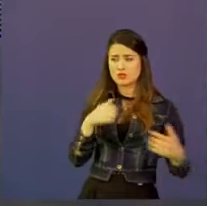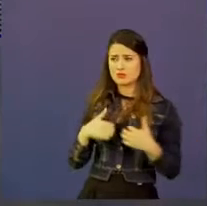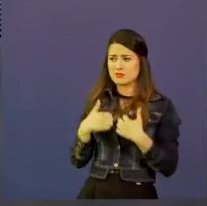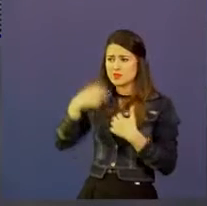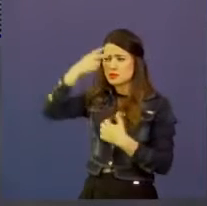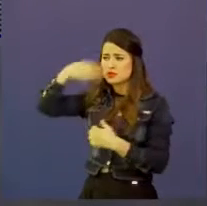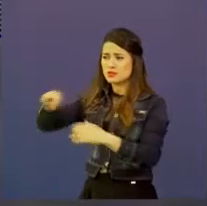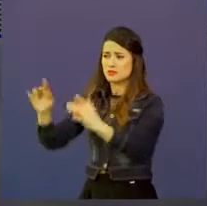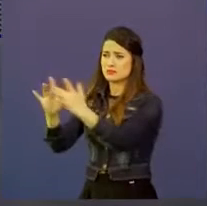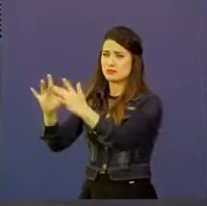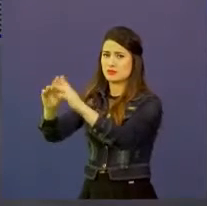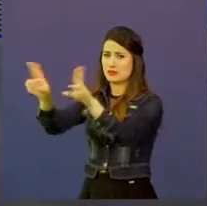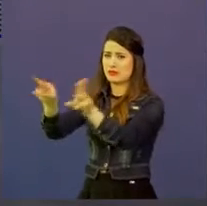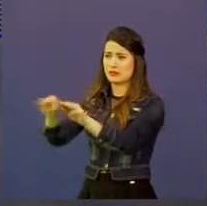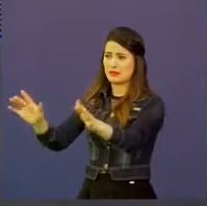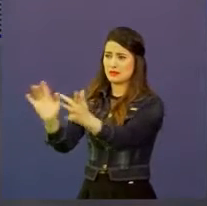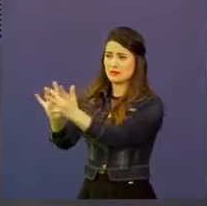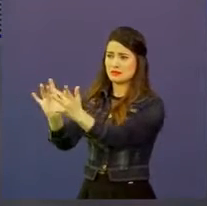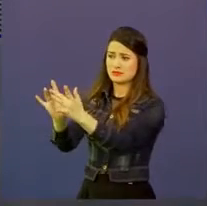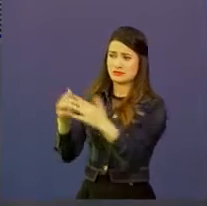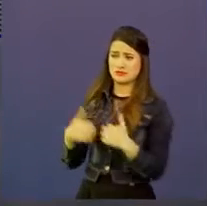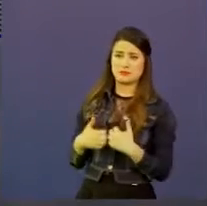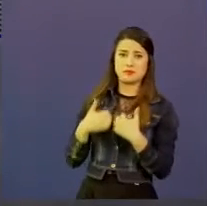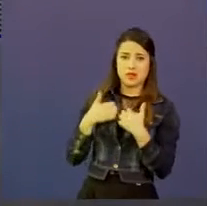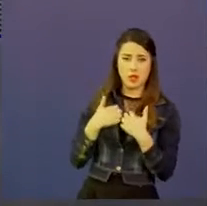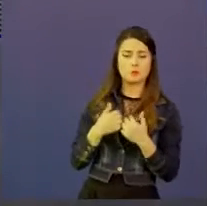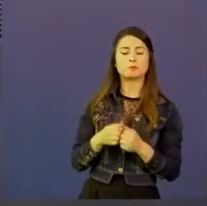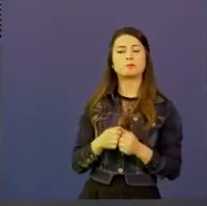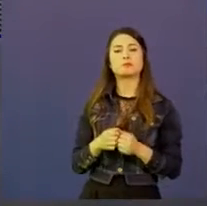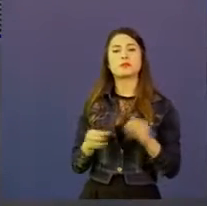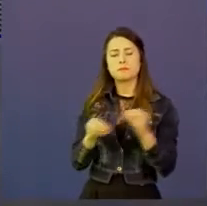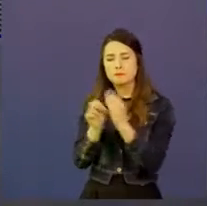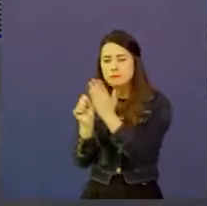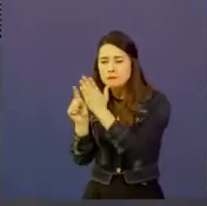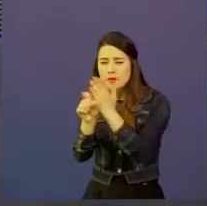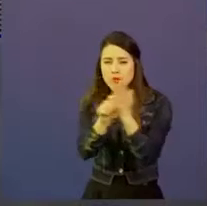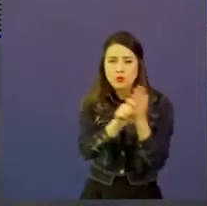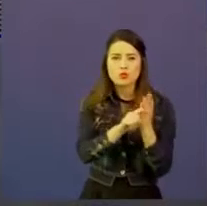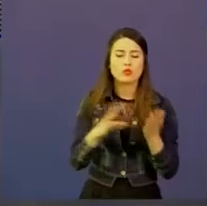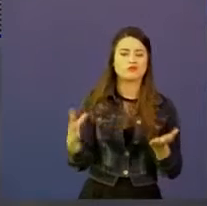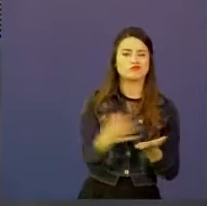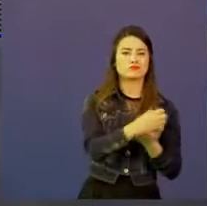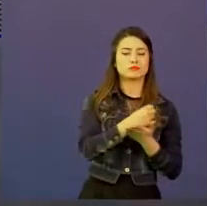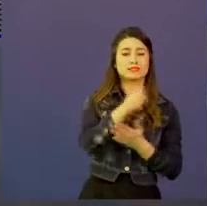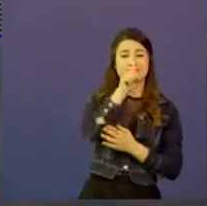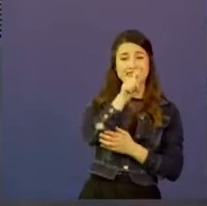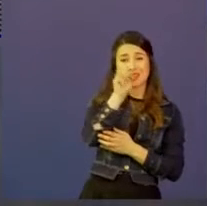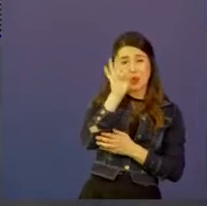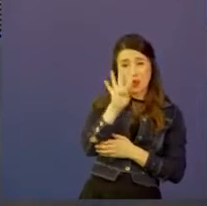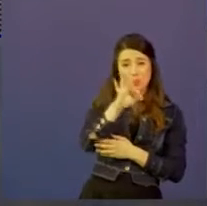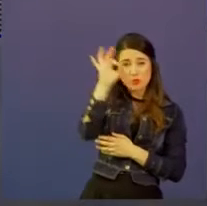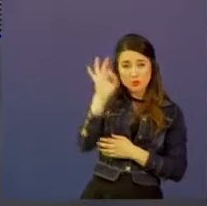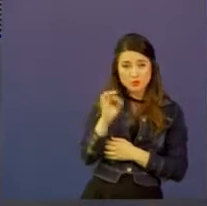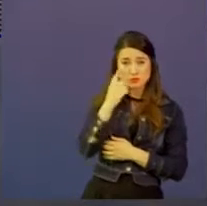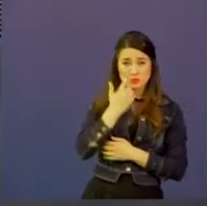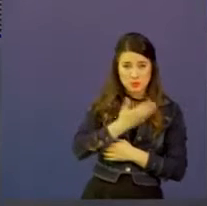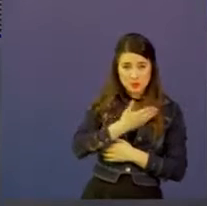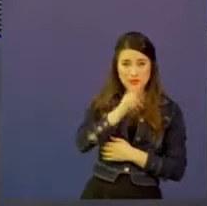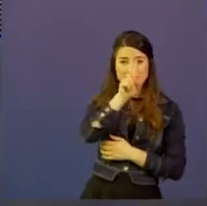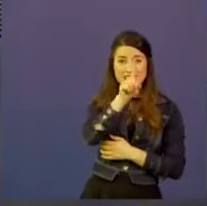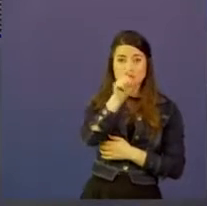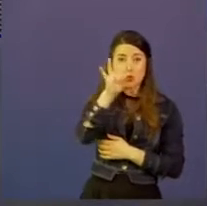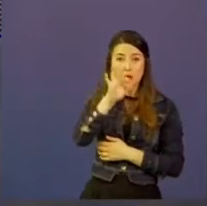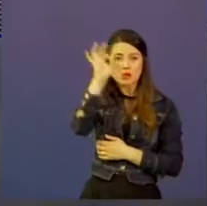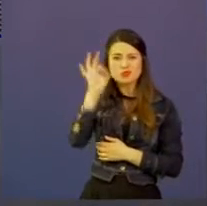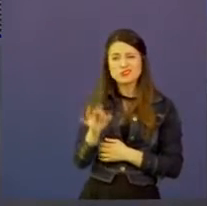64% no acompaña, afirma que no acompaña a sus hijos cuando están en Internet. Este es uno de los elementos que nosotros hemos tomado